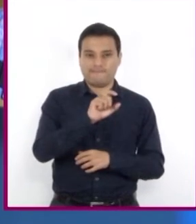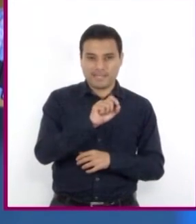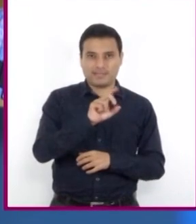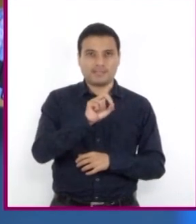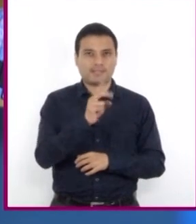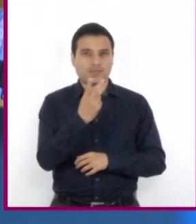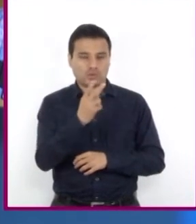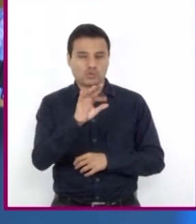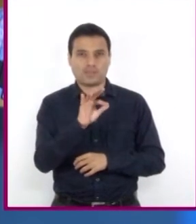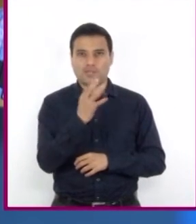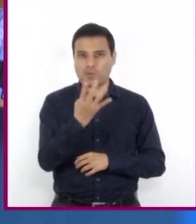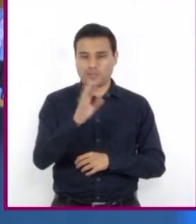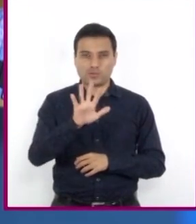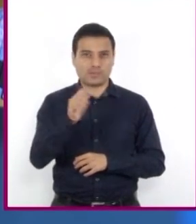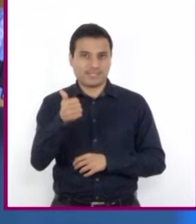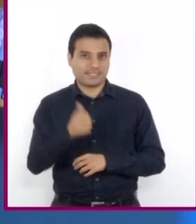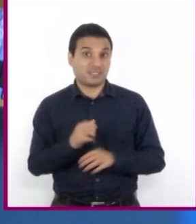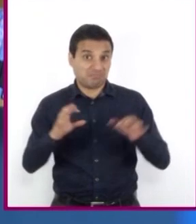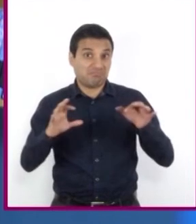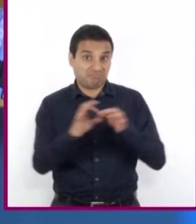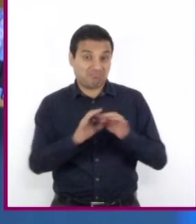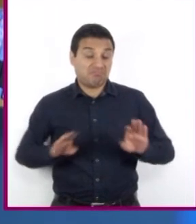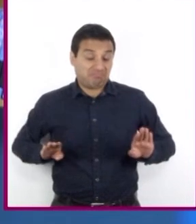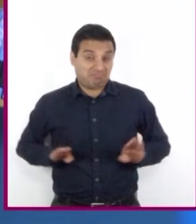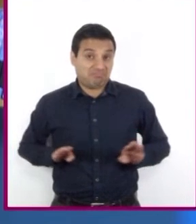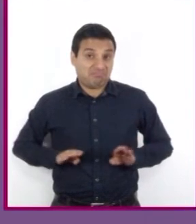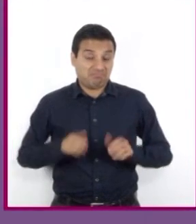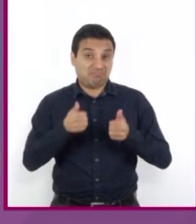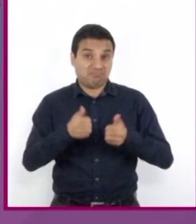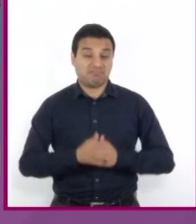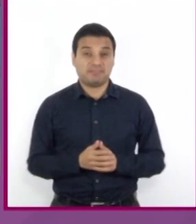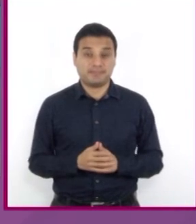32, 44, 56, etc.